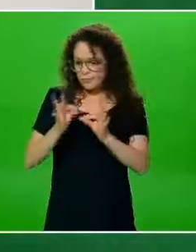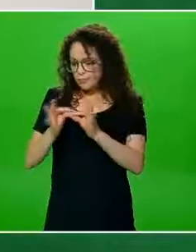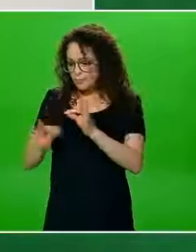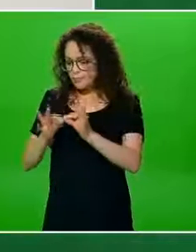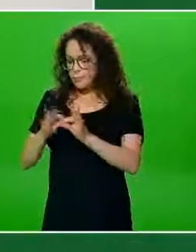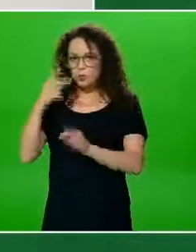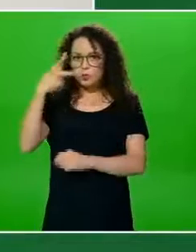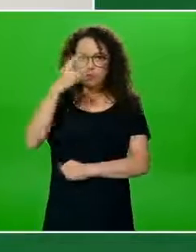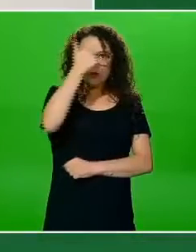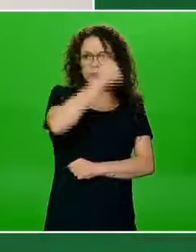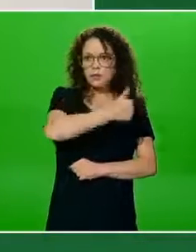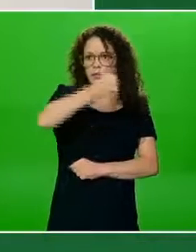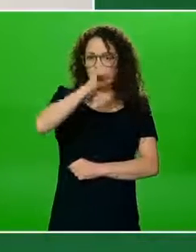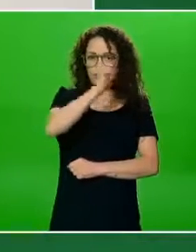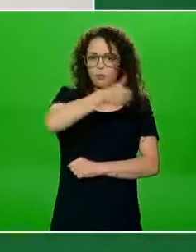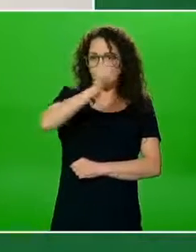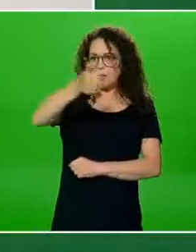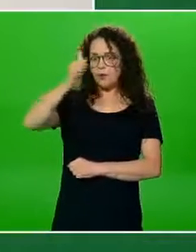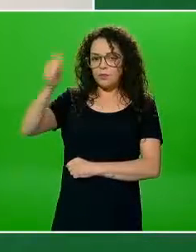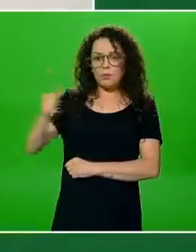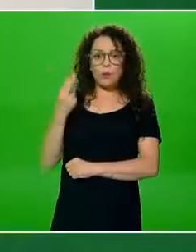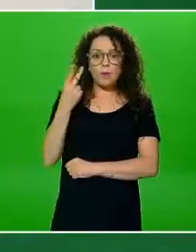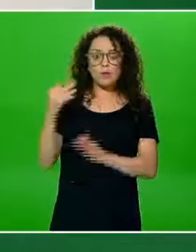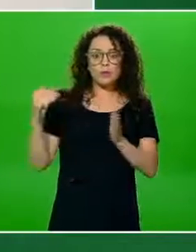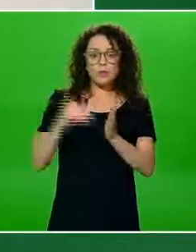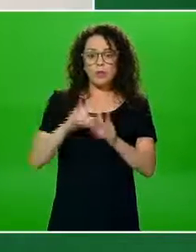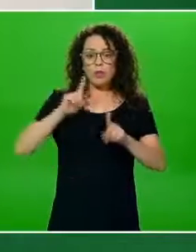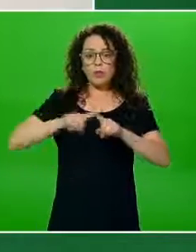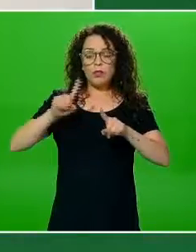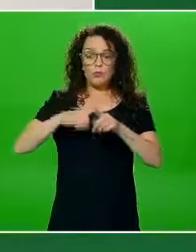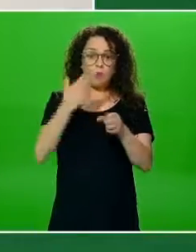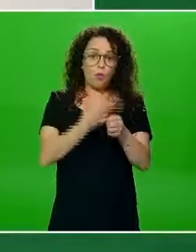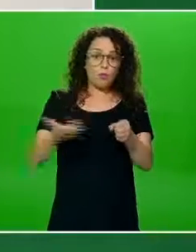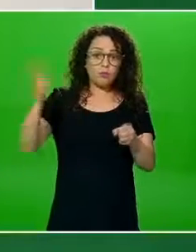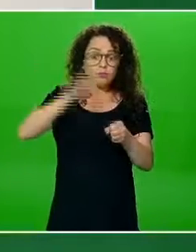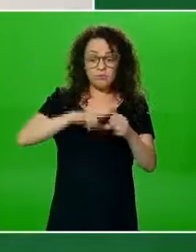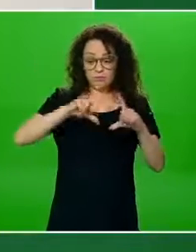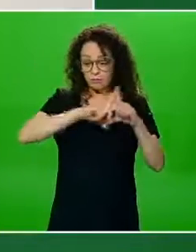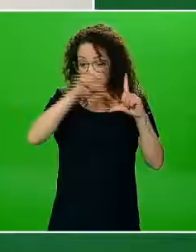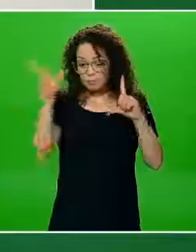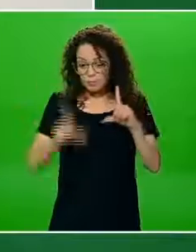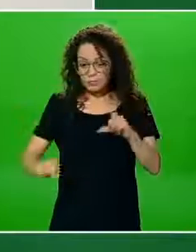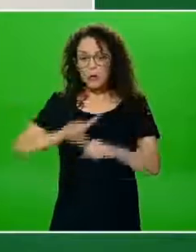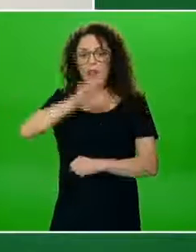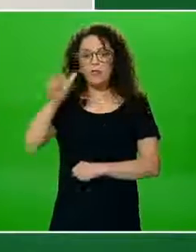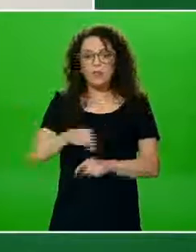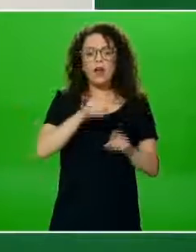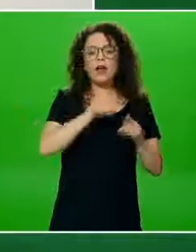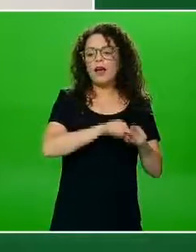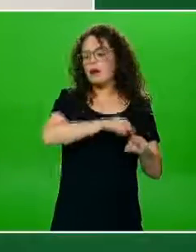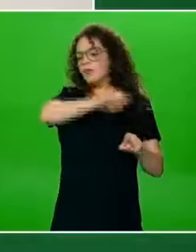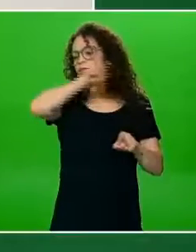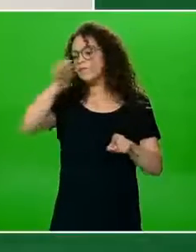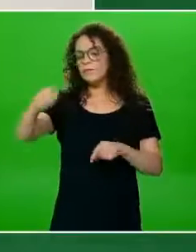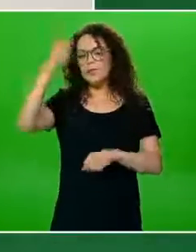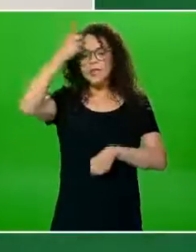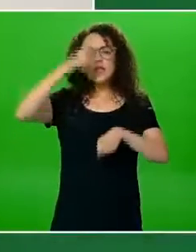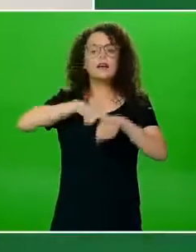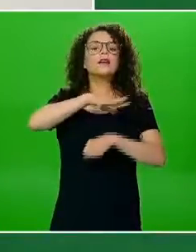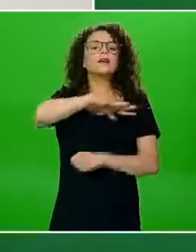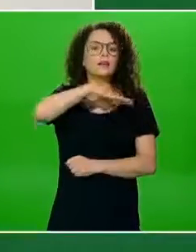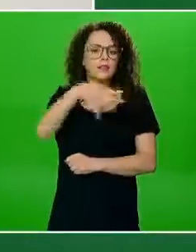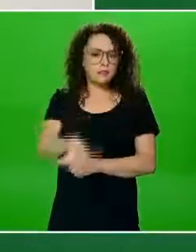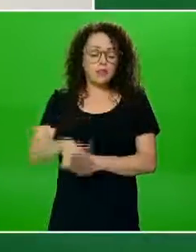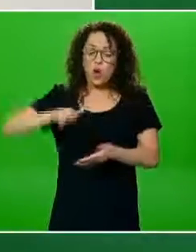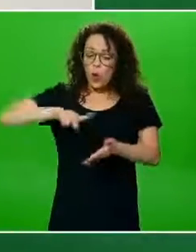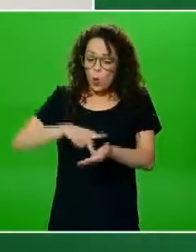de las más de 25,000 unidades del país, pues lleguen hasta la Dirección General. Ahí nuevamente